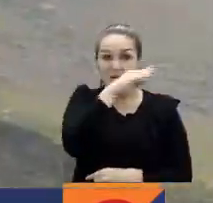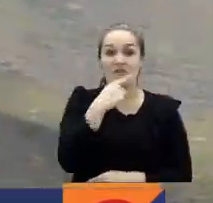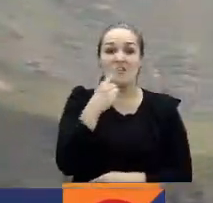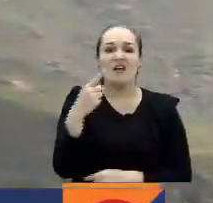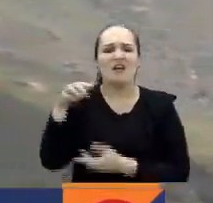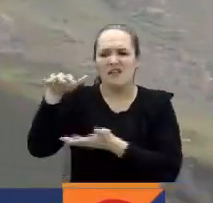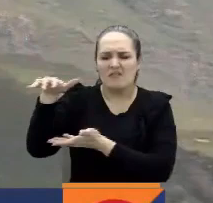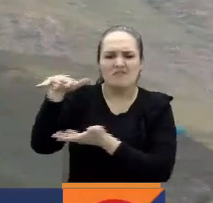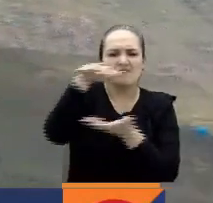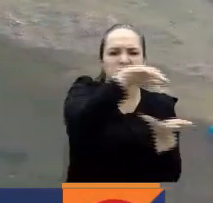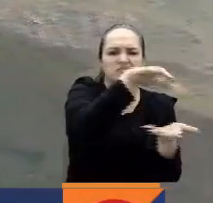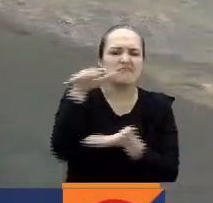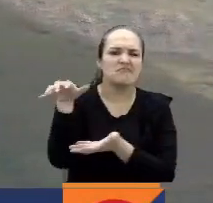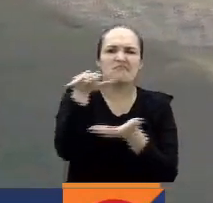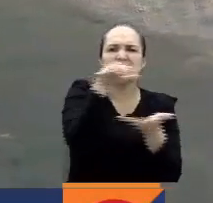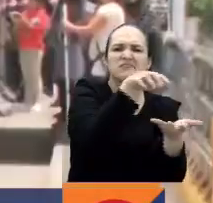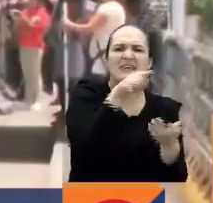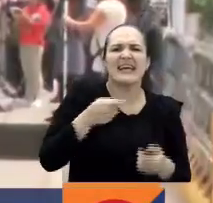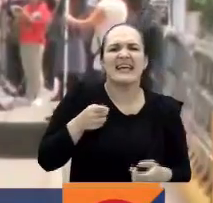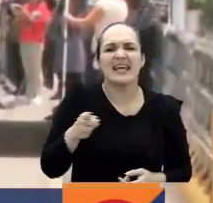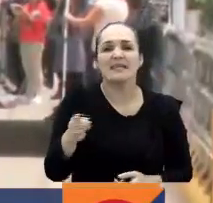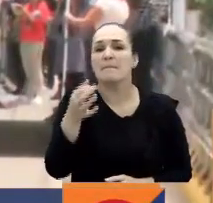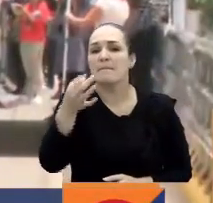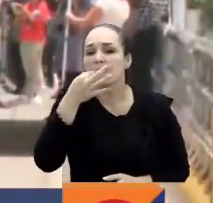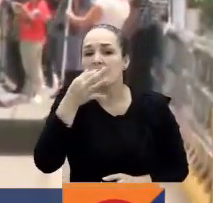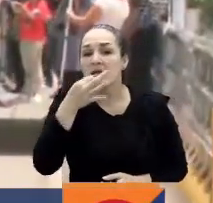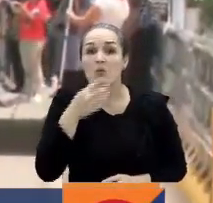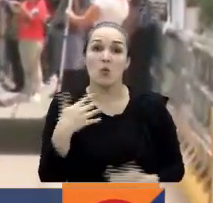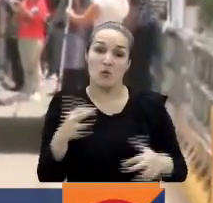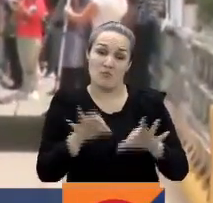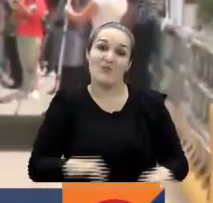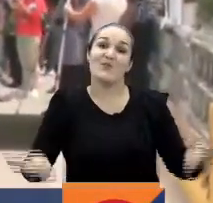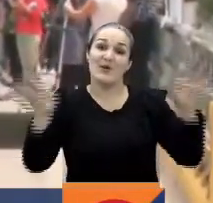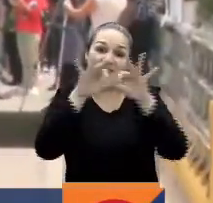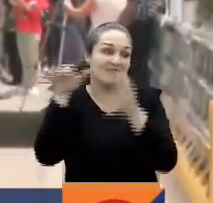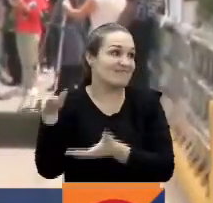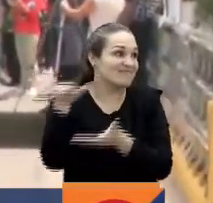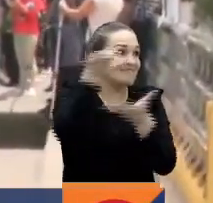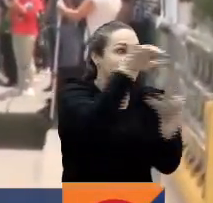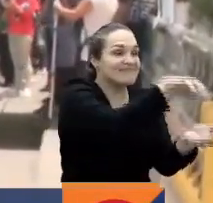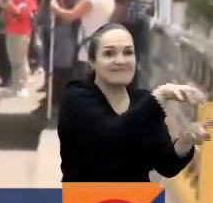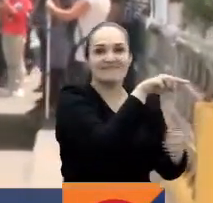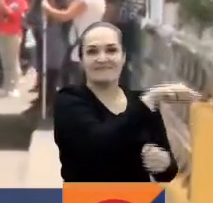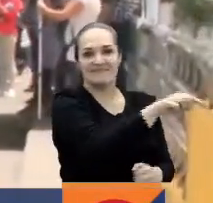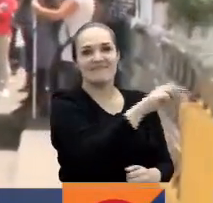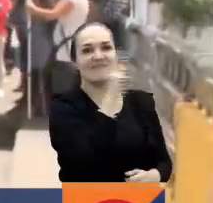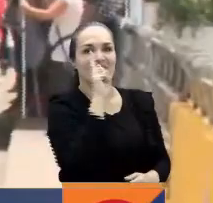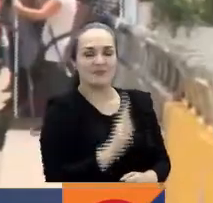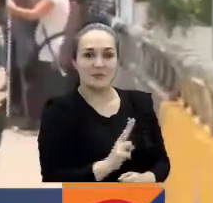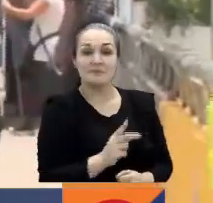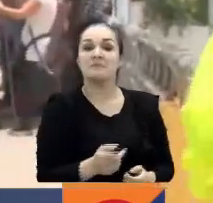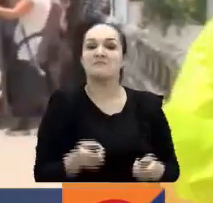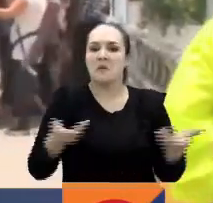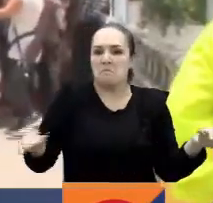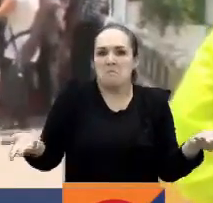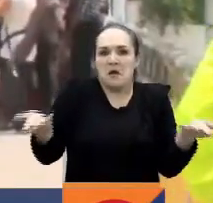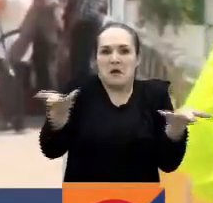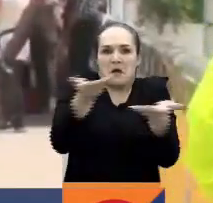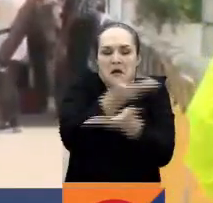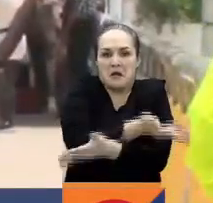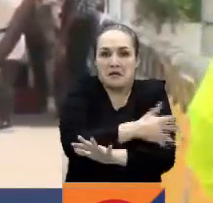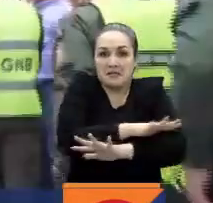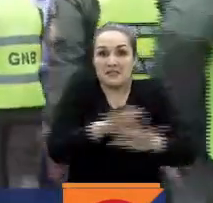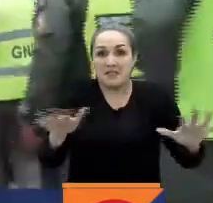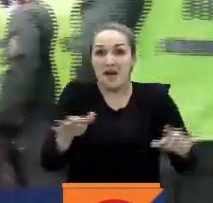iba cargado, entre otras cosas, con medicinas. Muy importante también este intercambio. Y luego, pues de ese acto, el presidente se dirigió